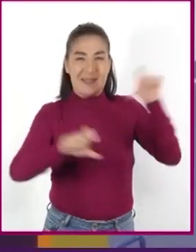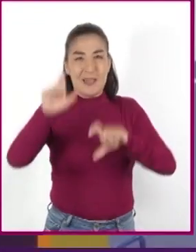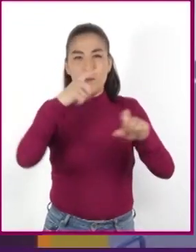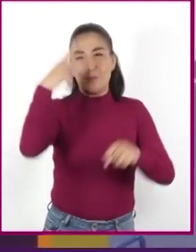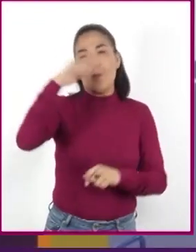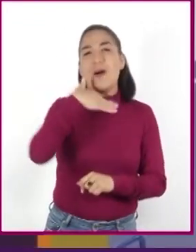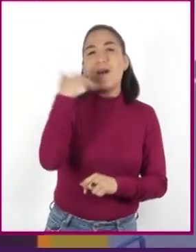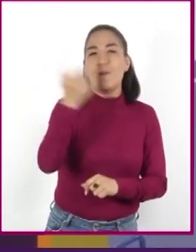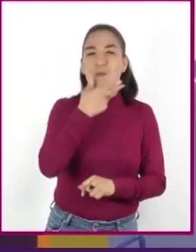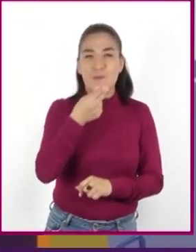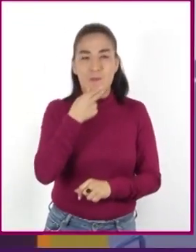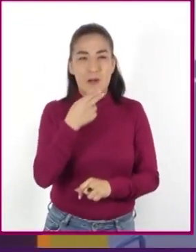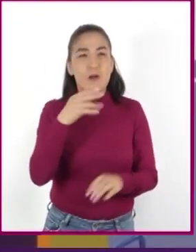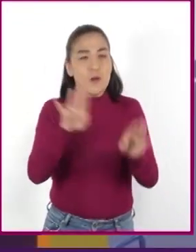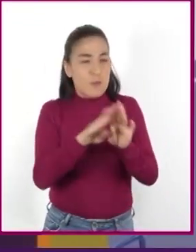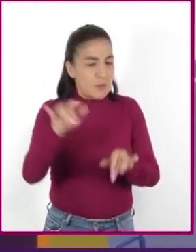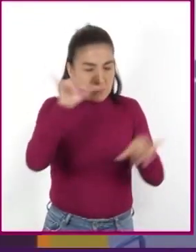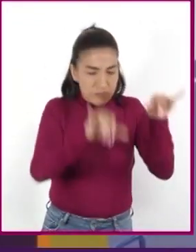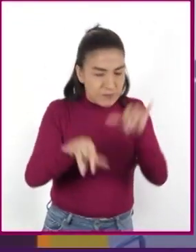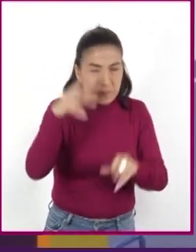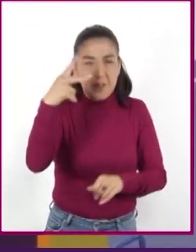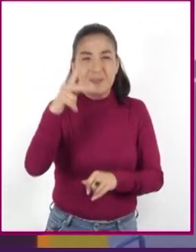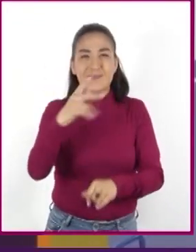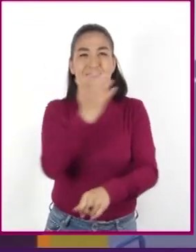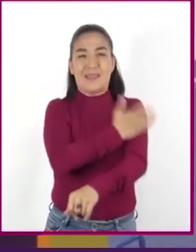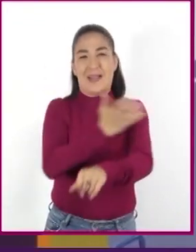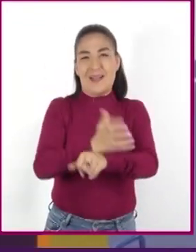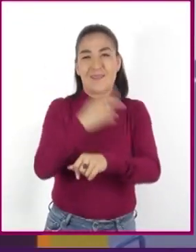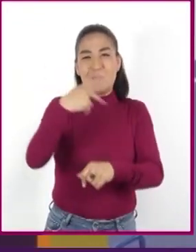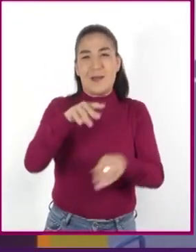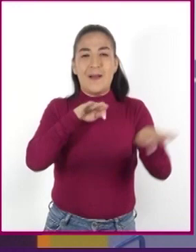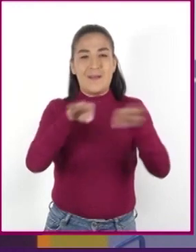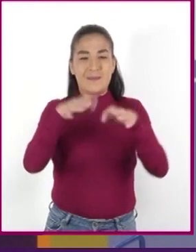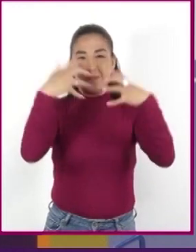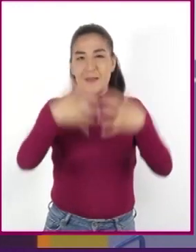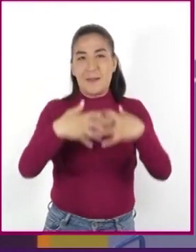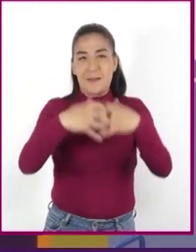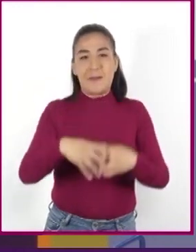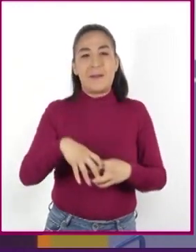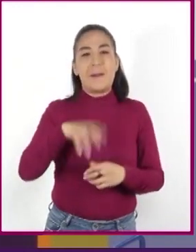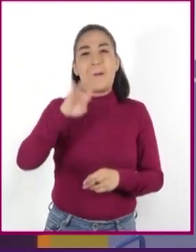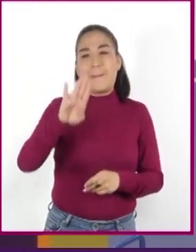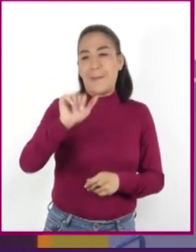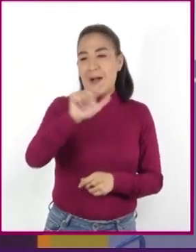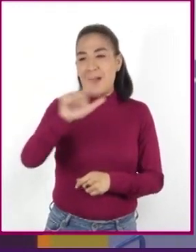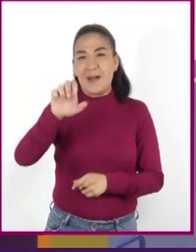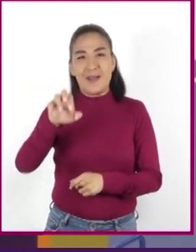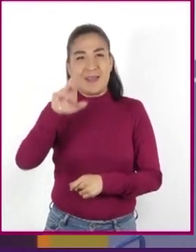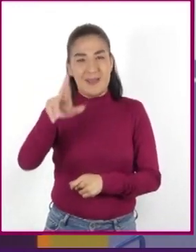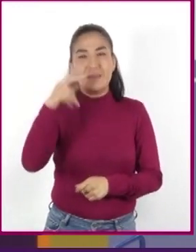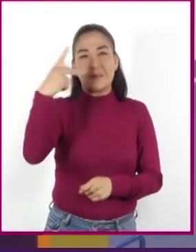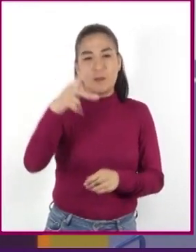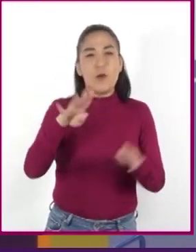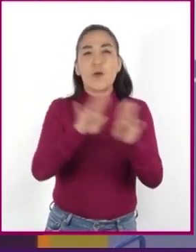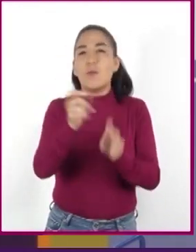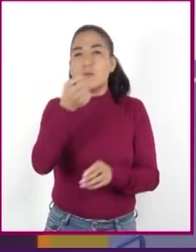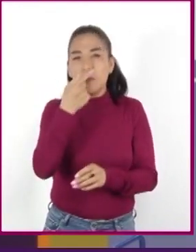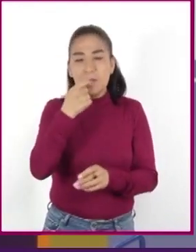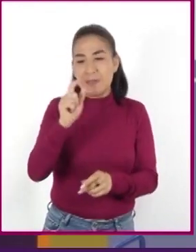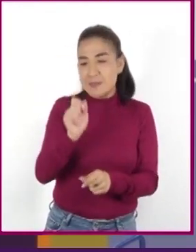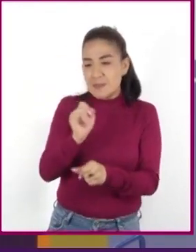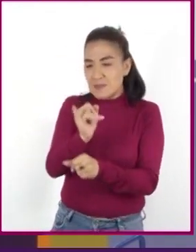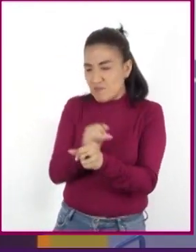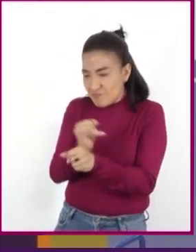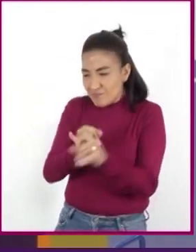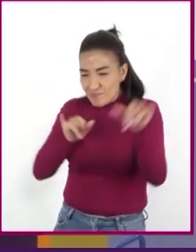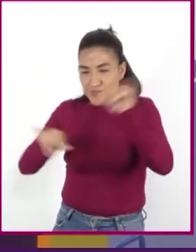a trabajar en el laboratorio de química de la compañía Bayer, donde descubrió y sintetizó la sustancia activa que se extraía de